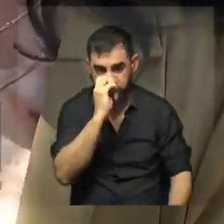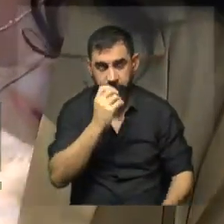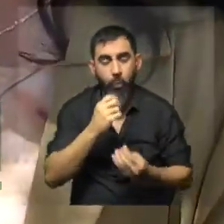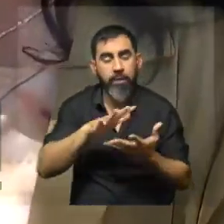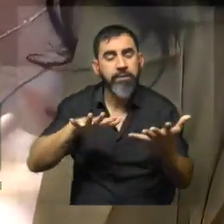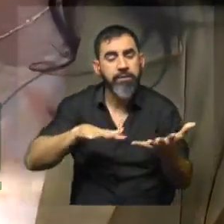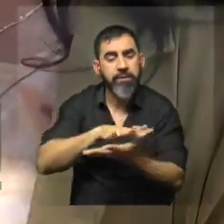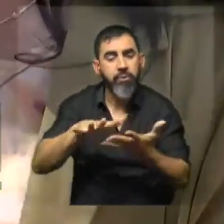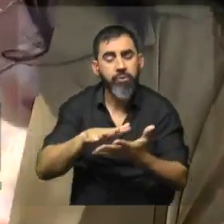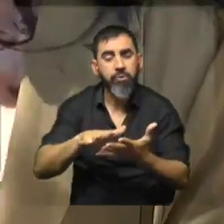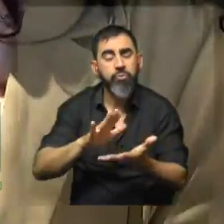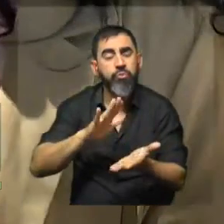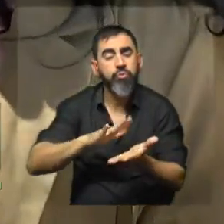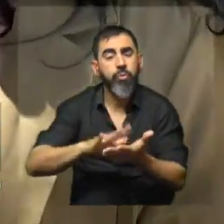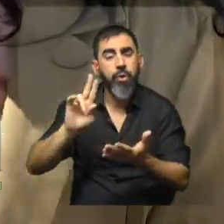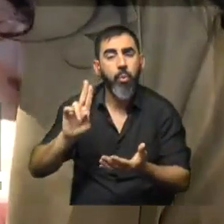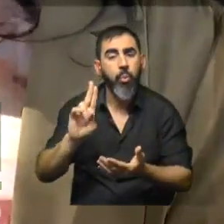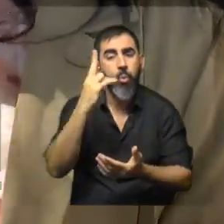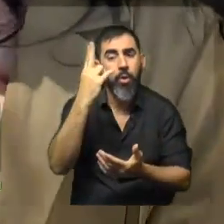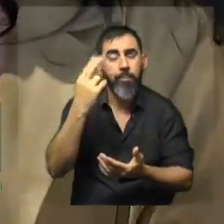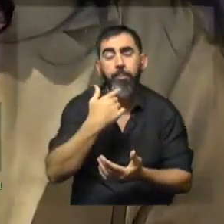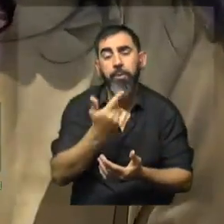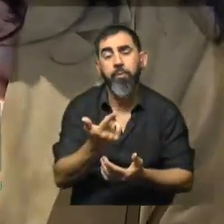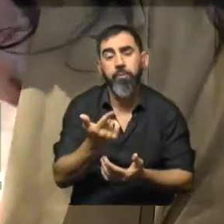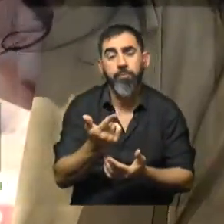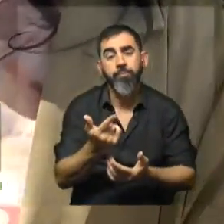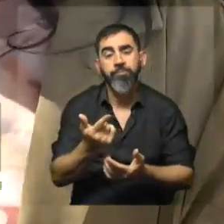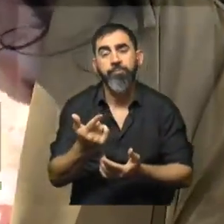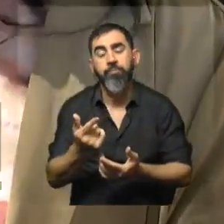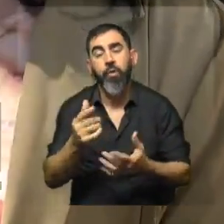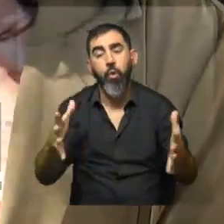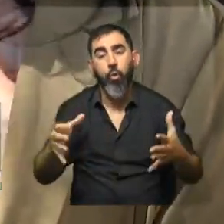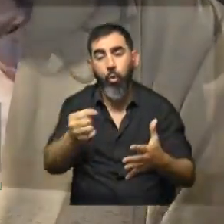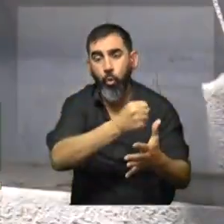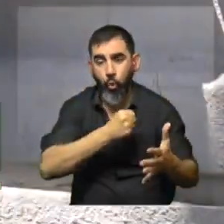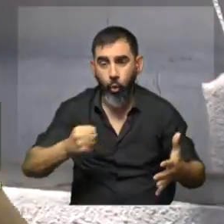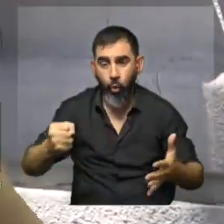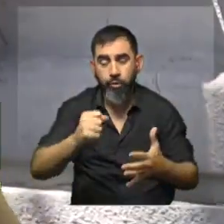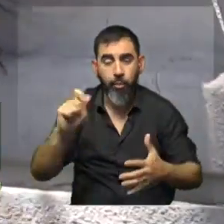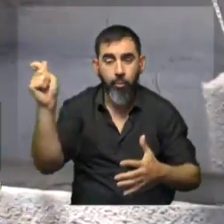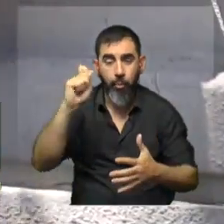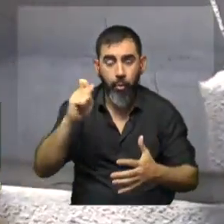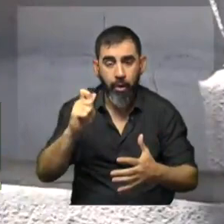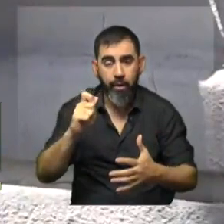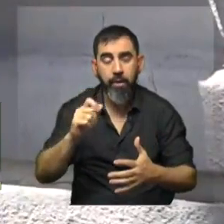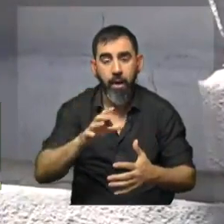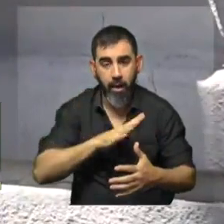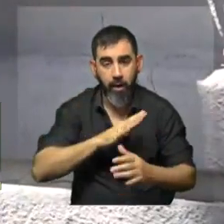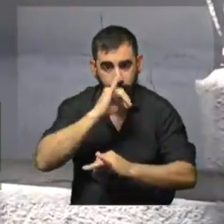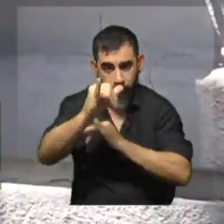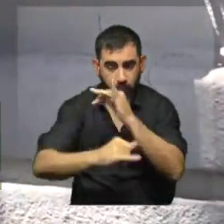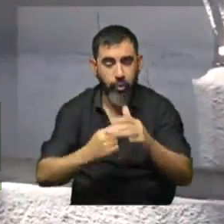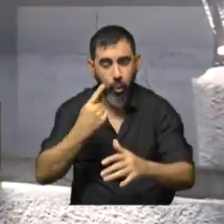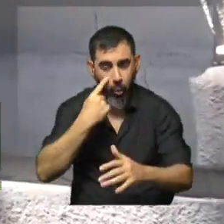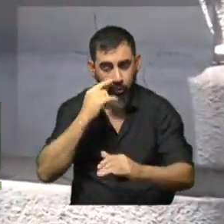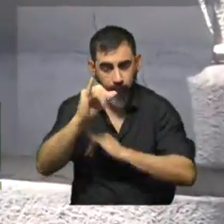o que le han transmitido sobre Uruguay, por ejemplo, la existencia de las ollas populares en los últimos tiempos? ¿Ha tenido información,